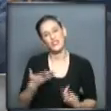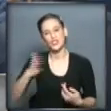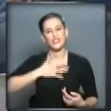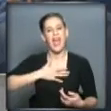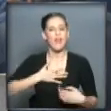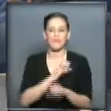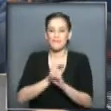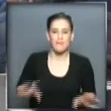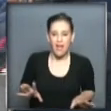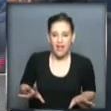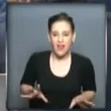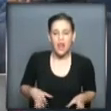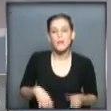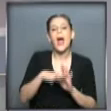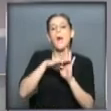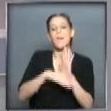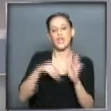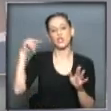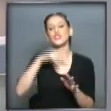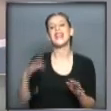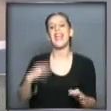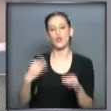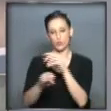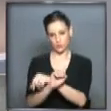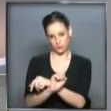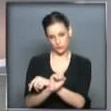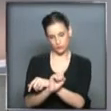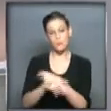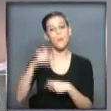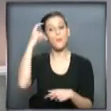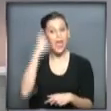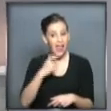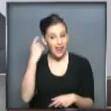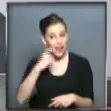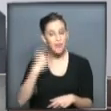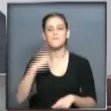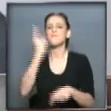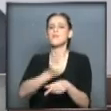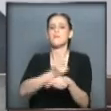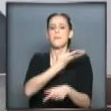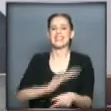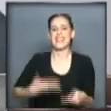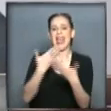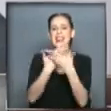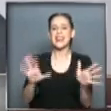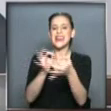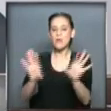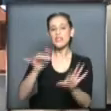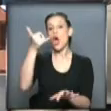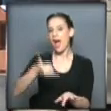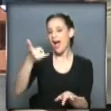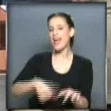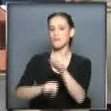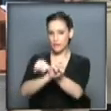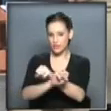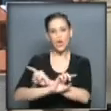de salud para bajarle la pena a 7. No obstante, Menem, el primer presidente democrático en recibir una condena, no